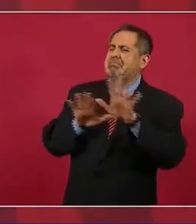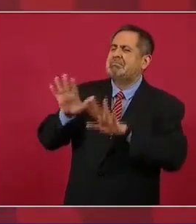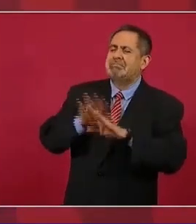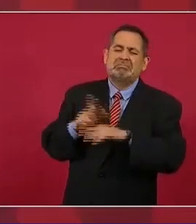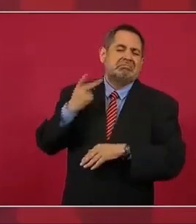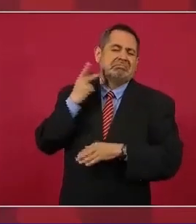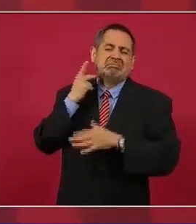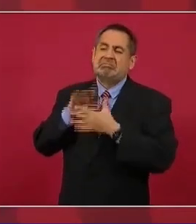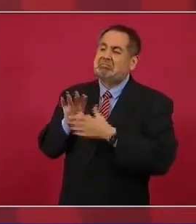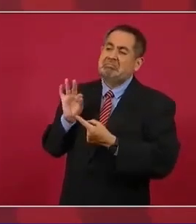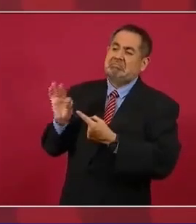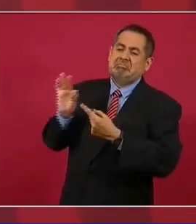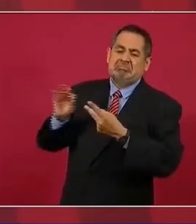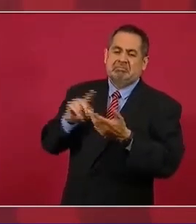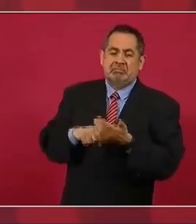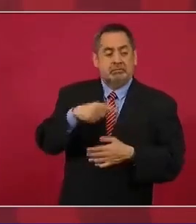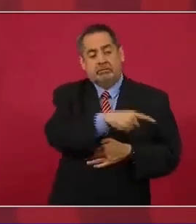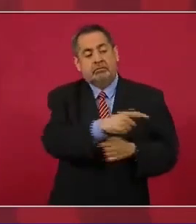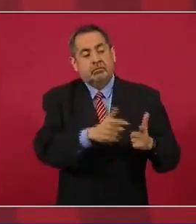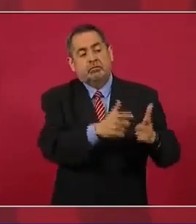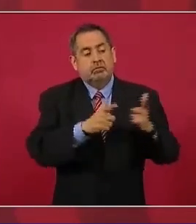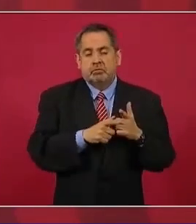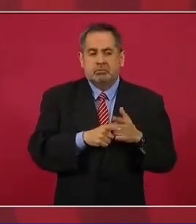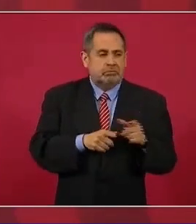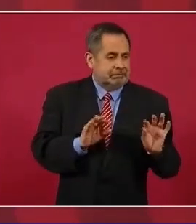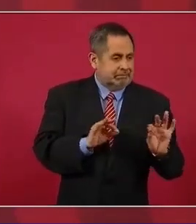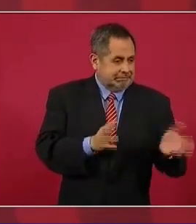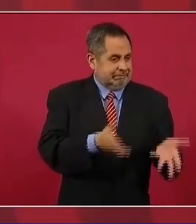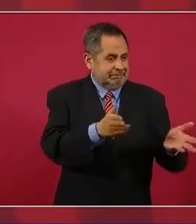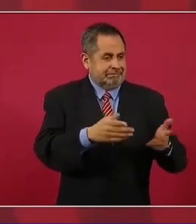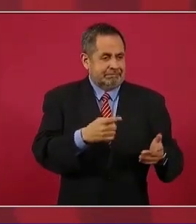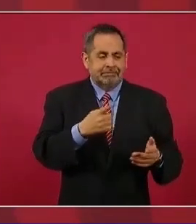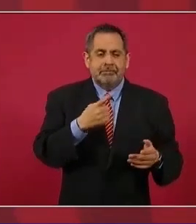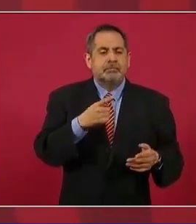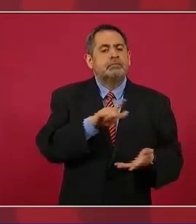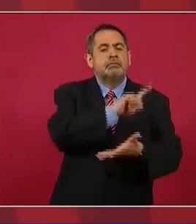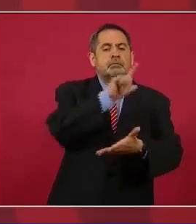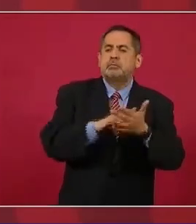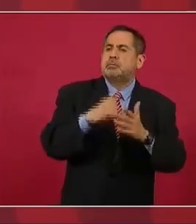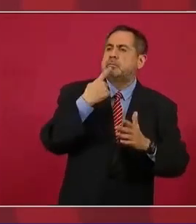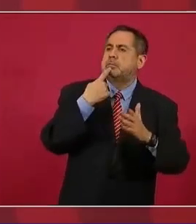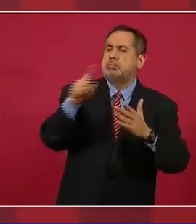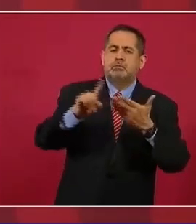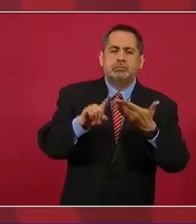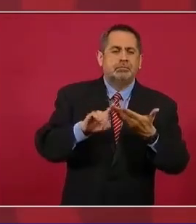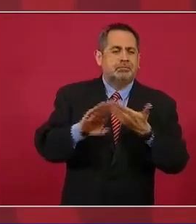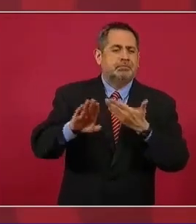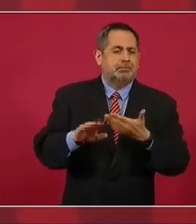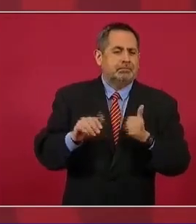de un partido que está promoviendo amparos para que se vacunen. No hay ningún